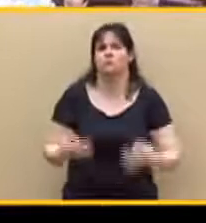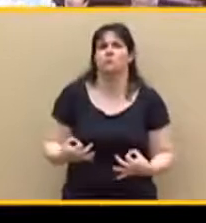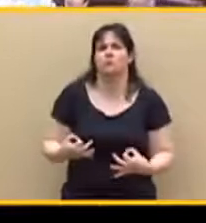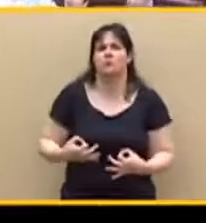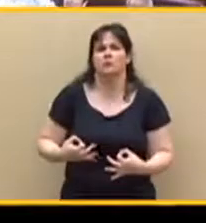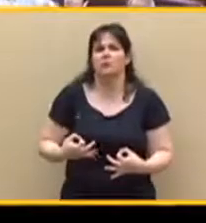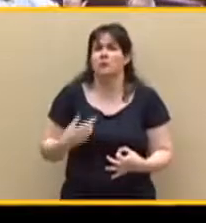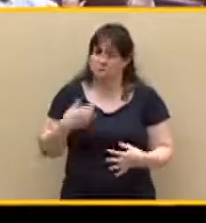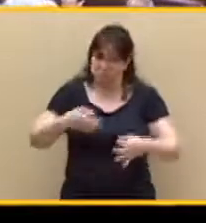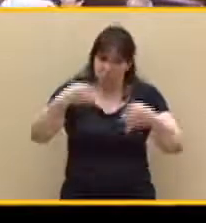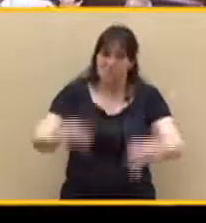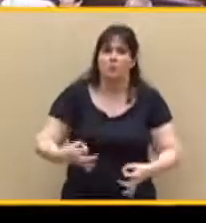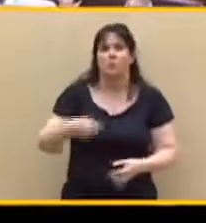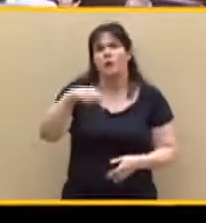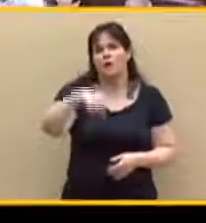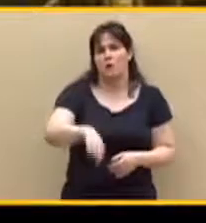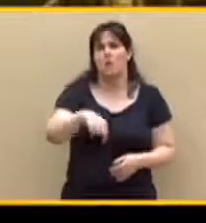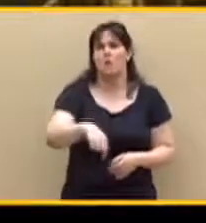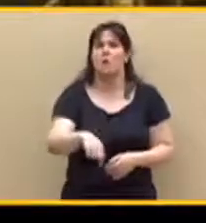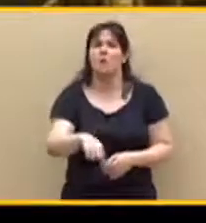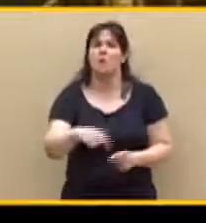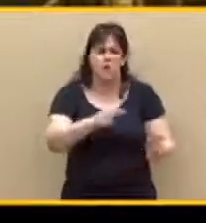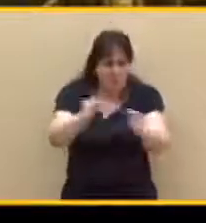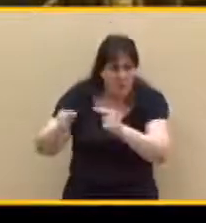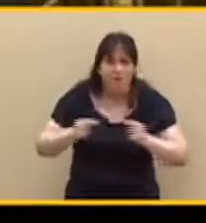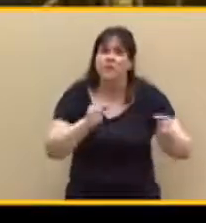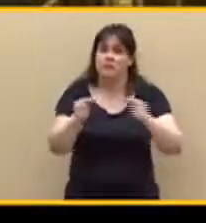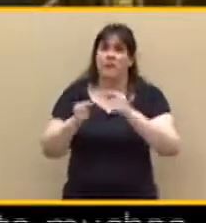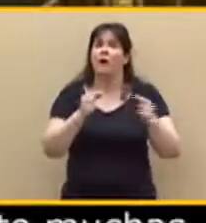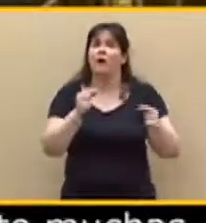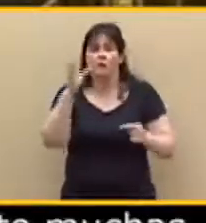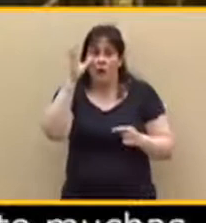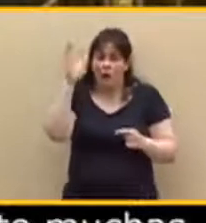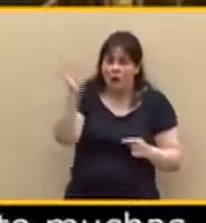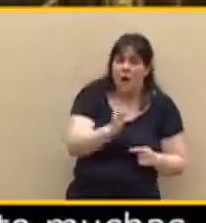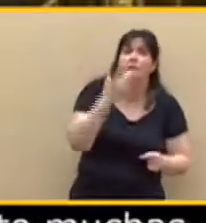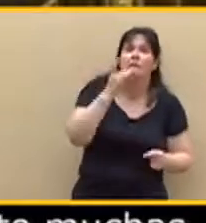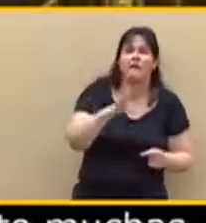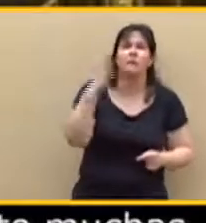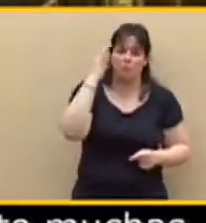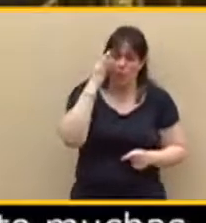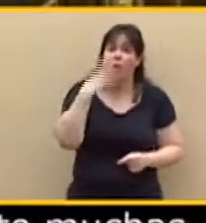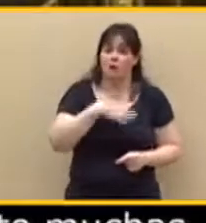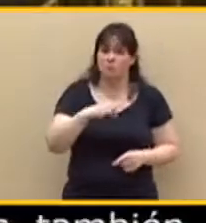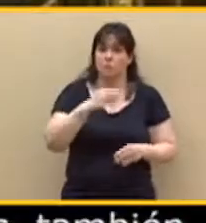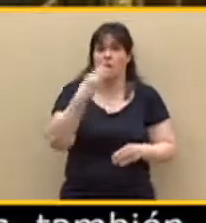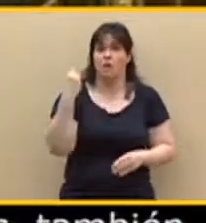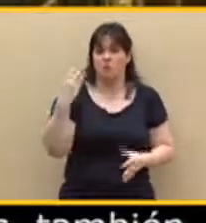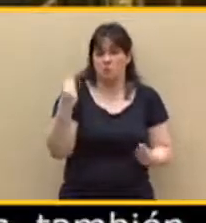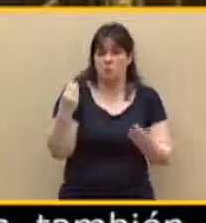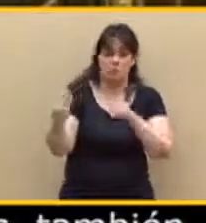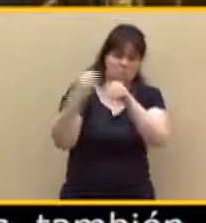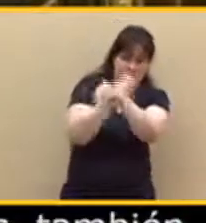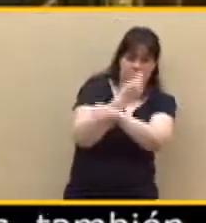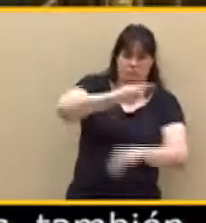estoy segura de que hoy seguirán este debate muchas mujeres que no están de acuerdo con nosotros, también muchísimas que lo están, pero todas